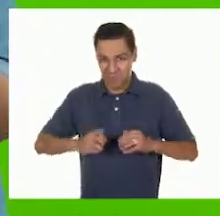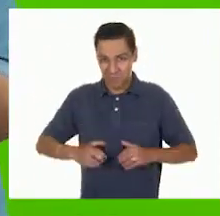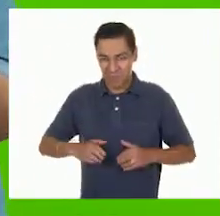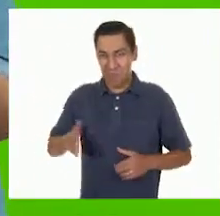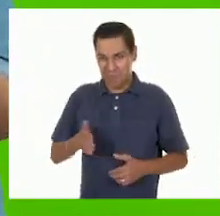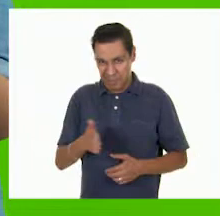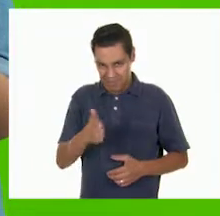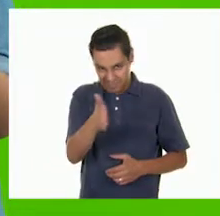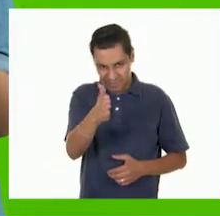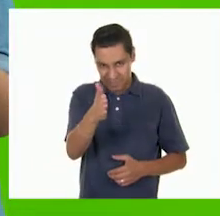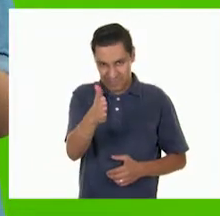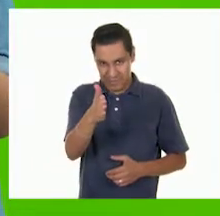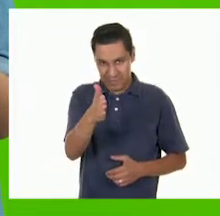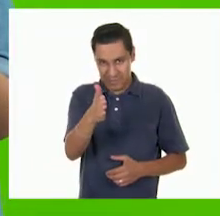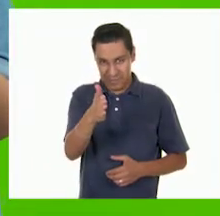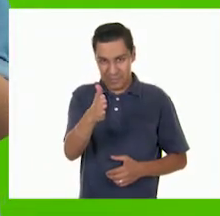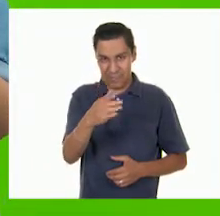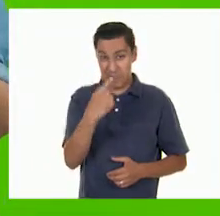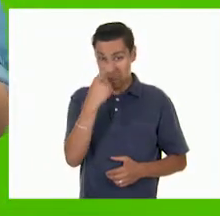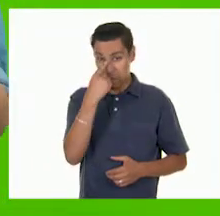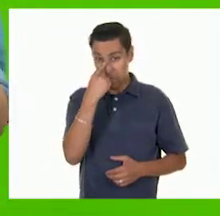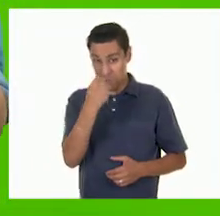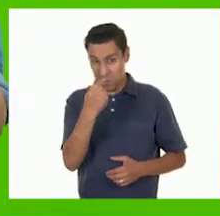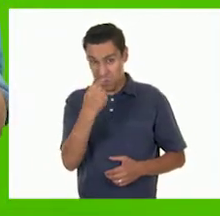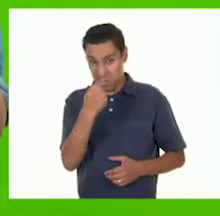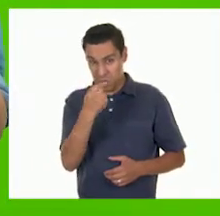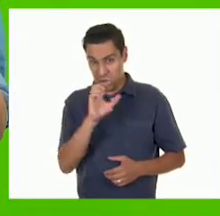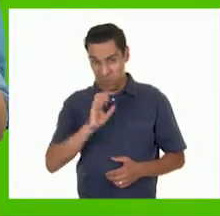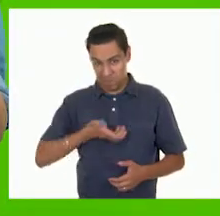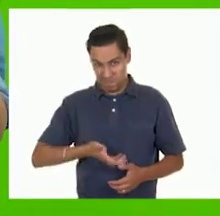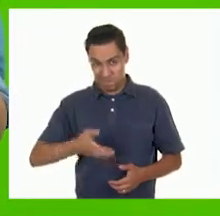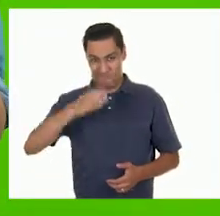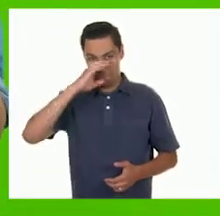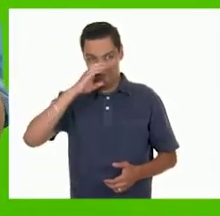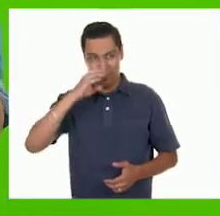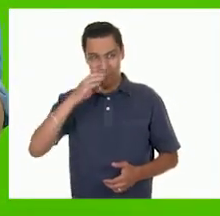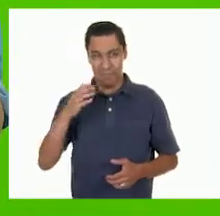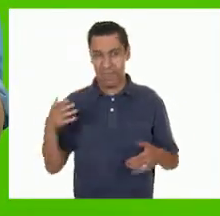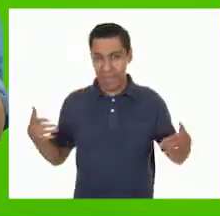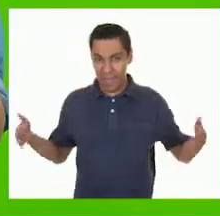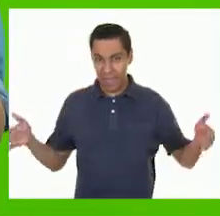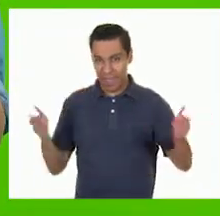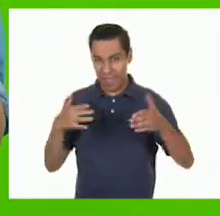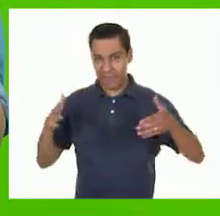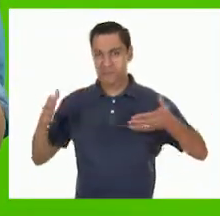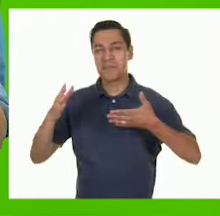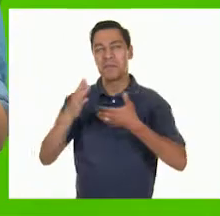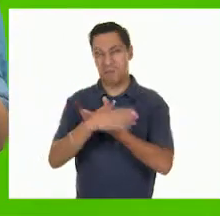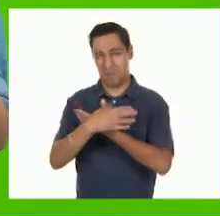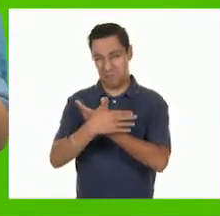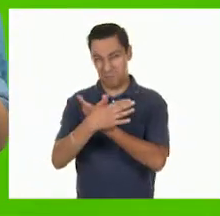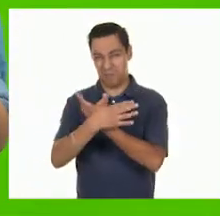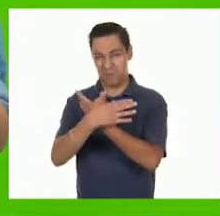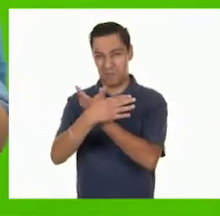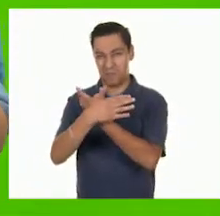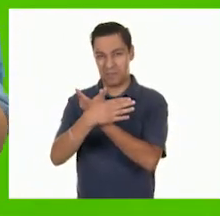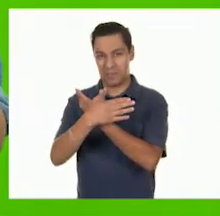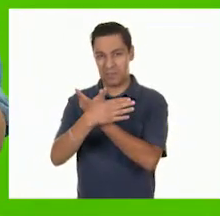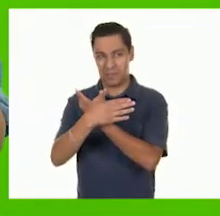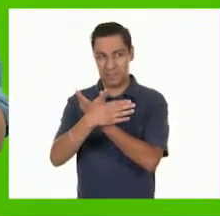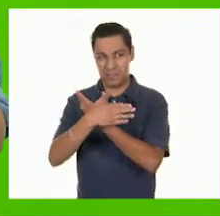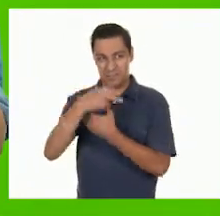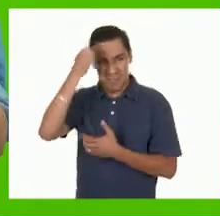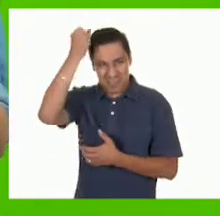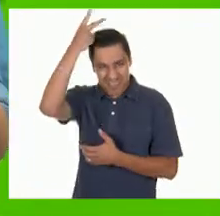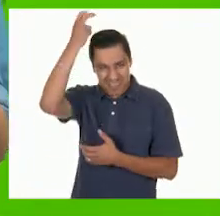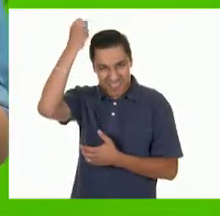pez tiene pico de pelícano que posee alas de mariposa le puse una cresta